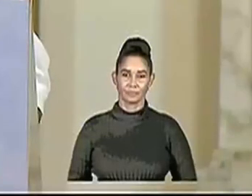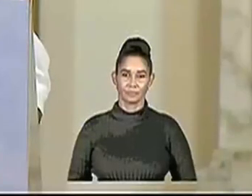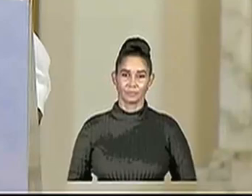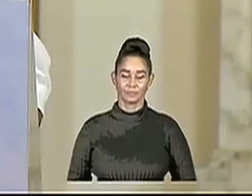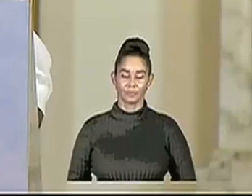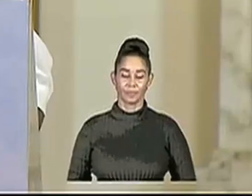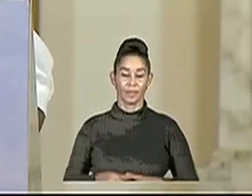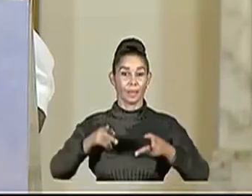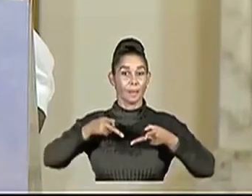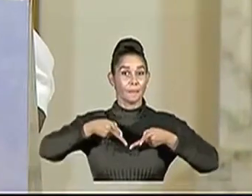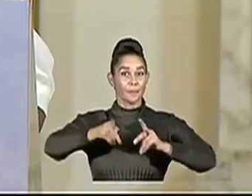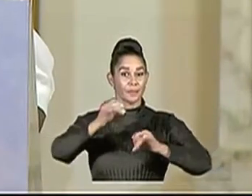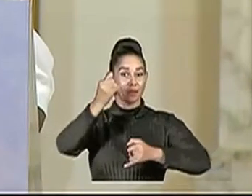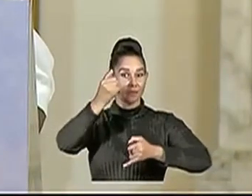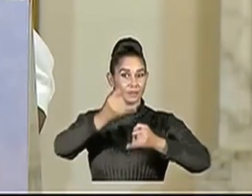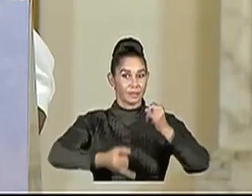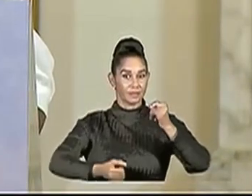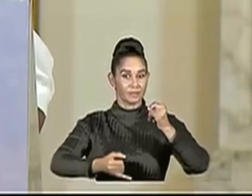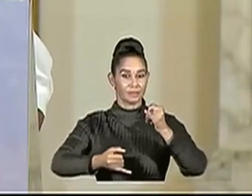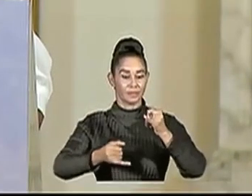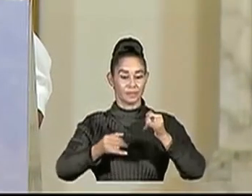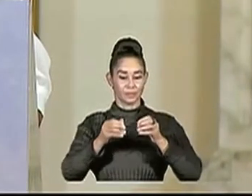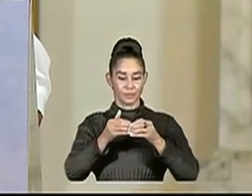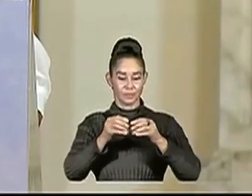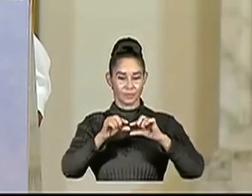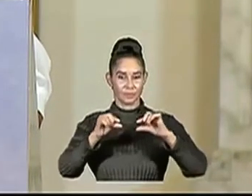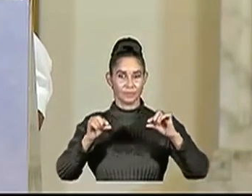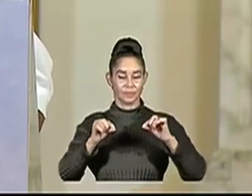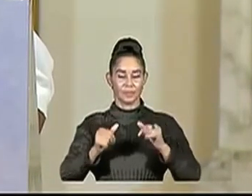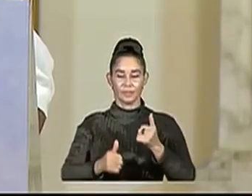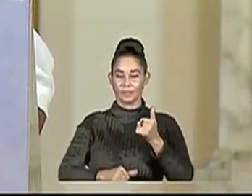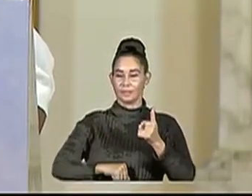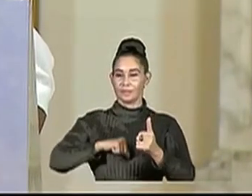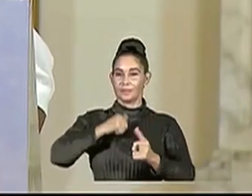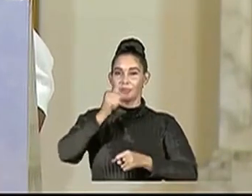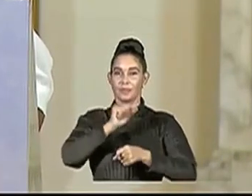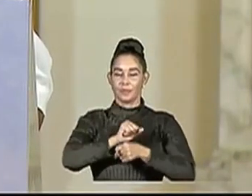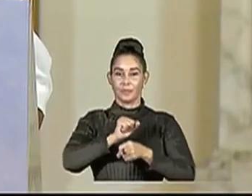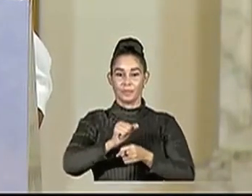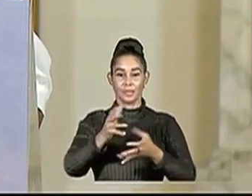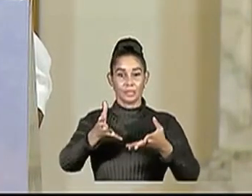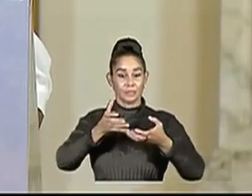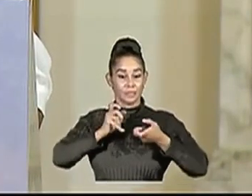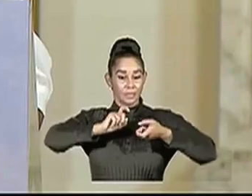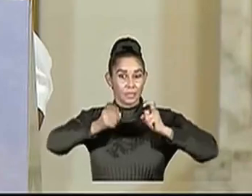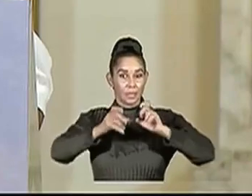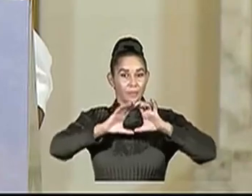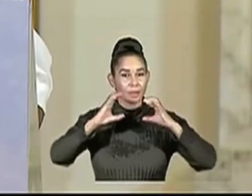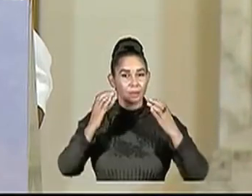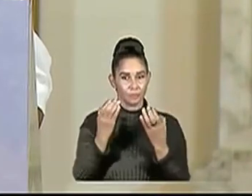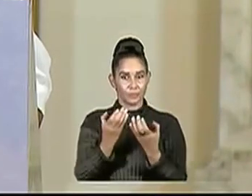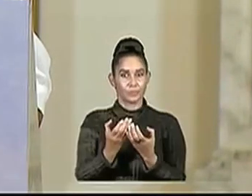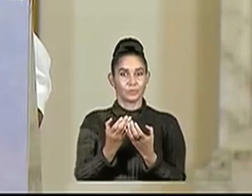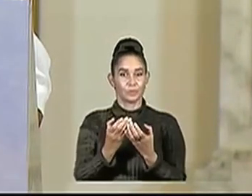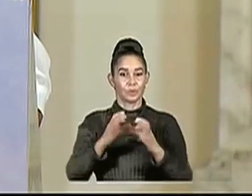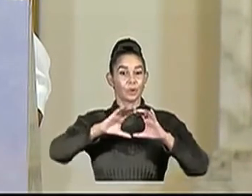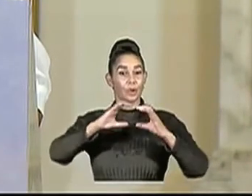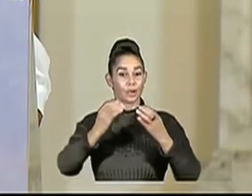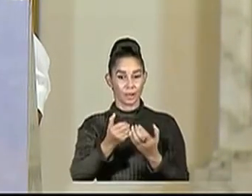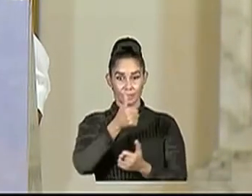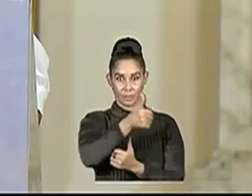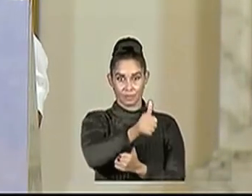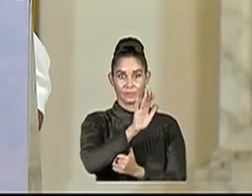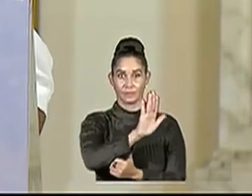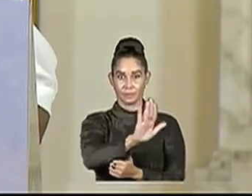Permítame finalizar con esta cinta de Gandhi que inspira mi labor. Si quieres cambiar el mundo, cámbiate a ti